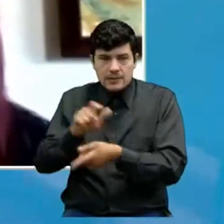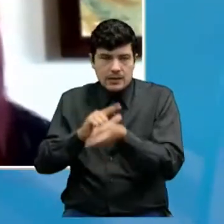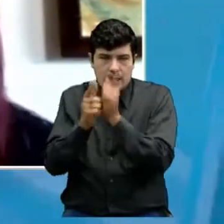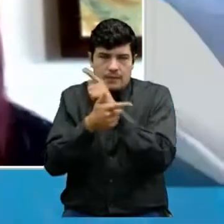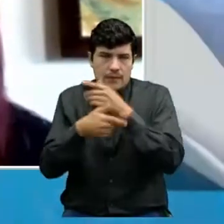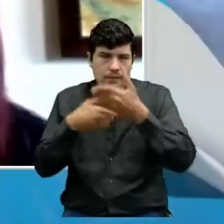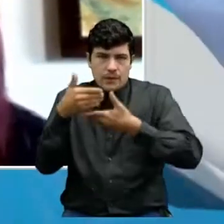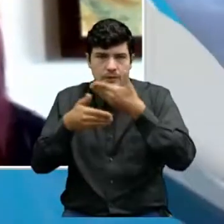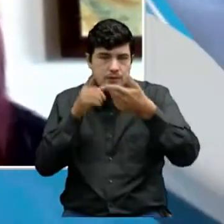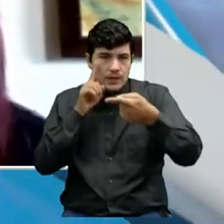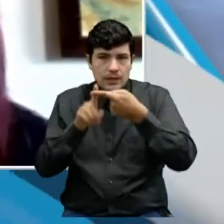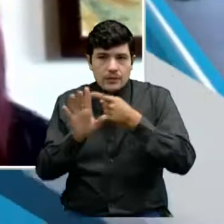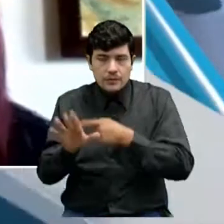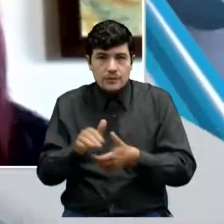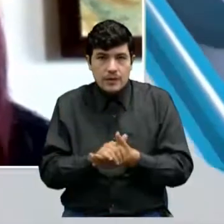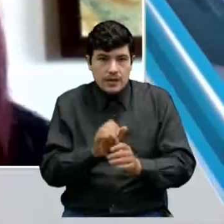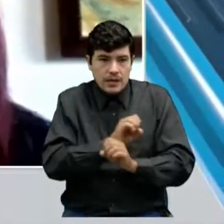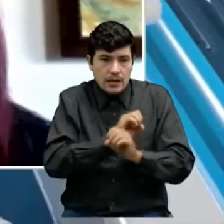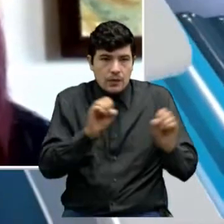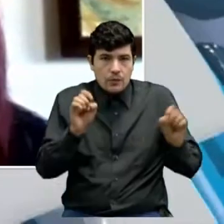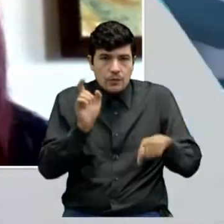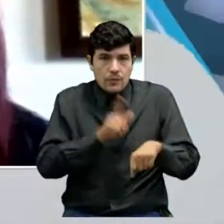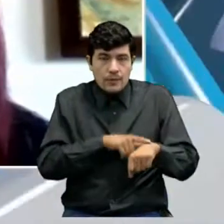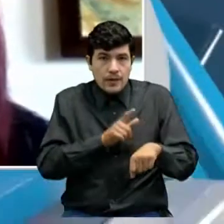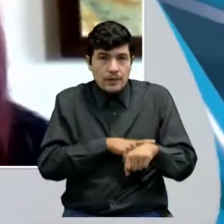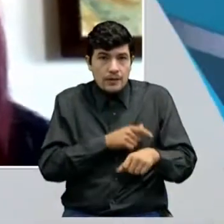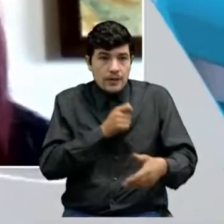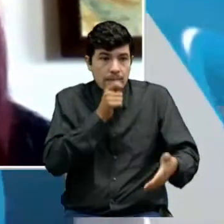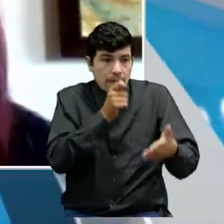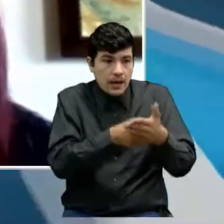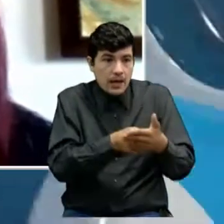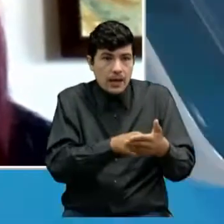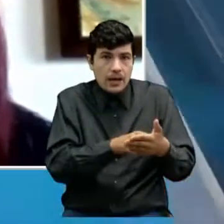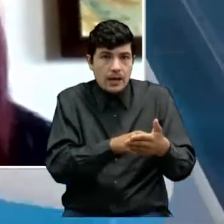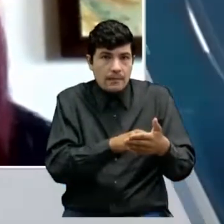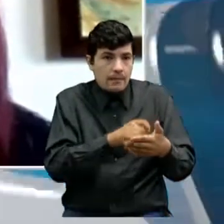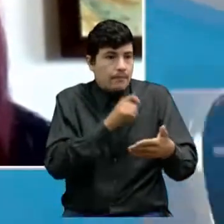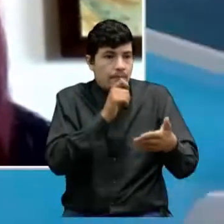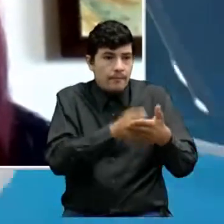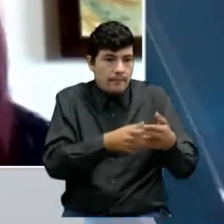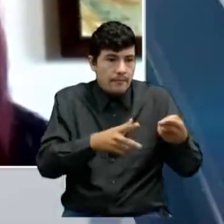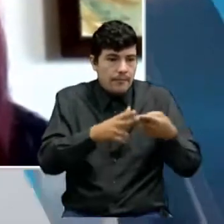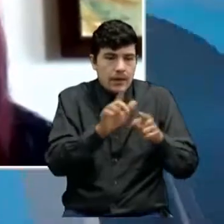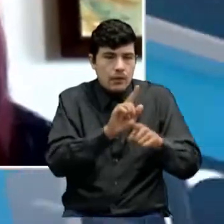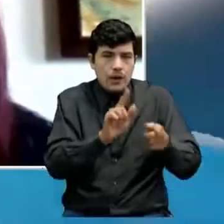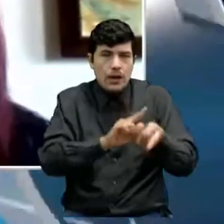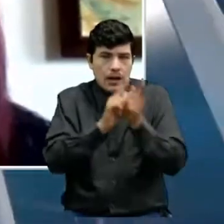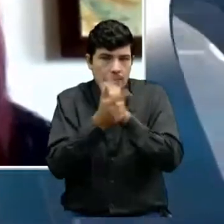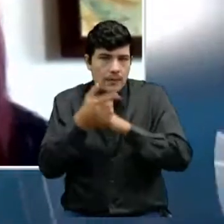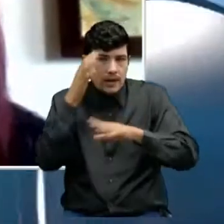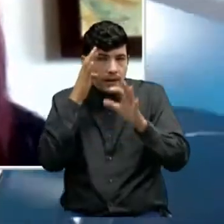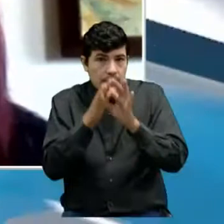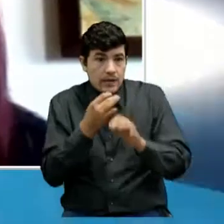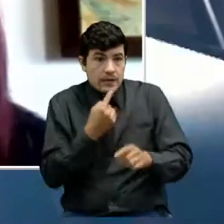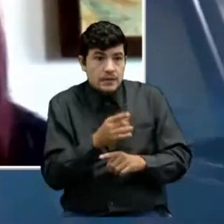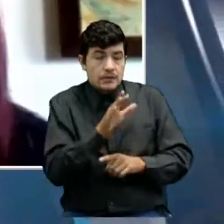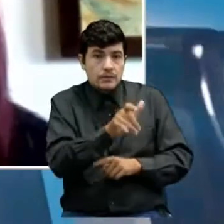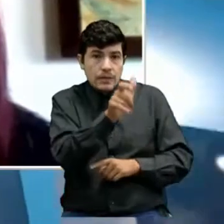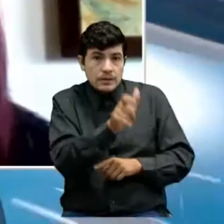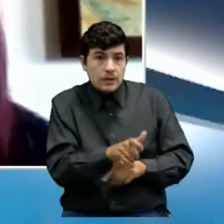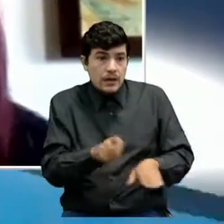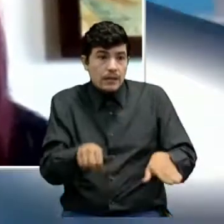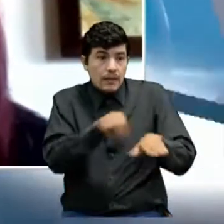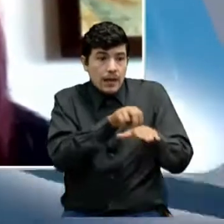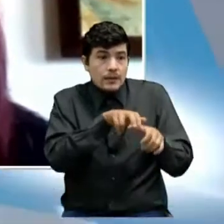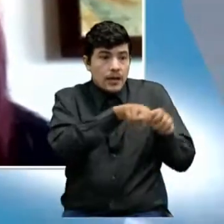destinación. En ningún momento se debió dejar de pagar ni se debió dejar de pagar, solo que se le cambió la destinación. Ya no es para que coja el